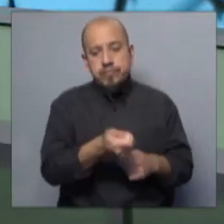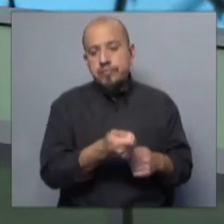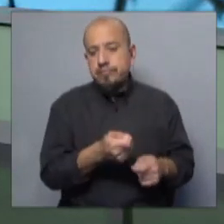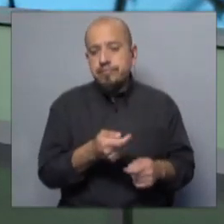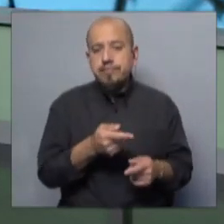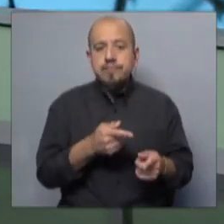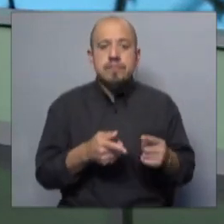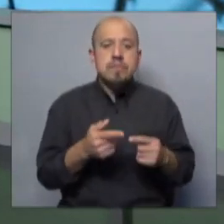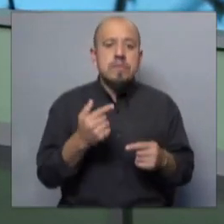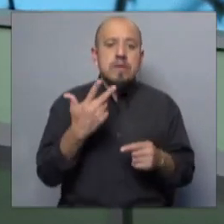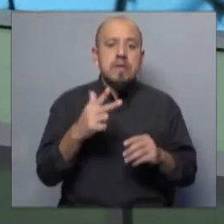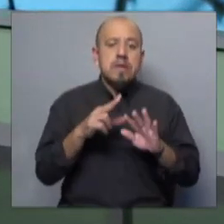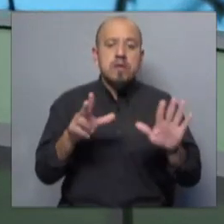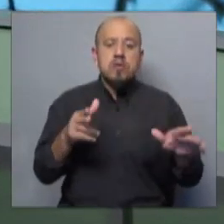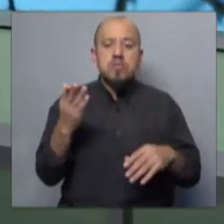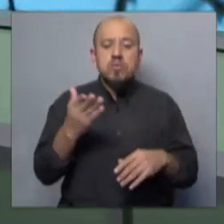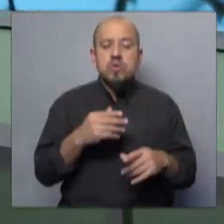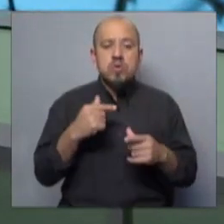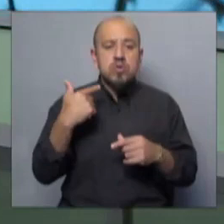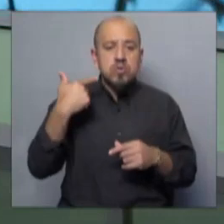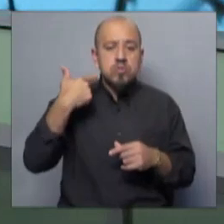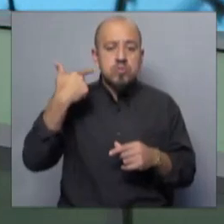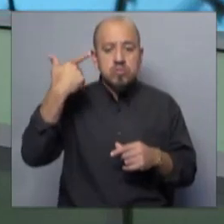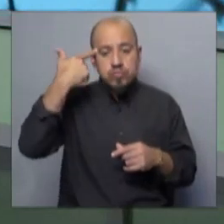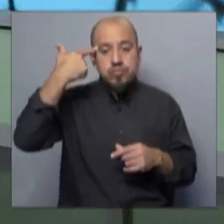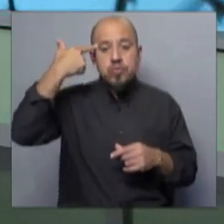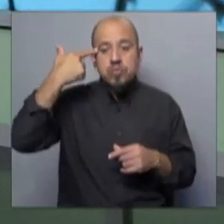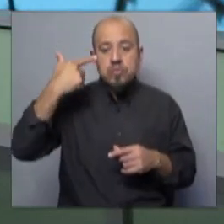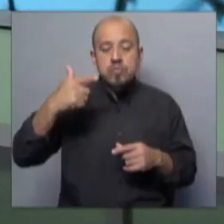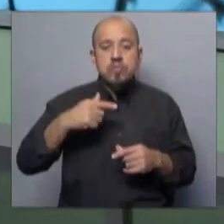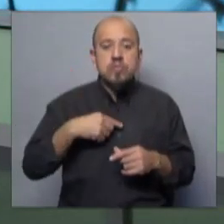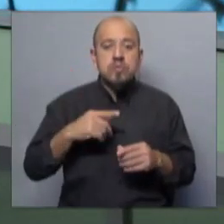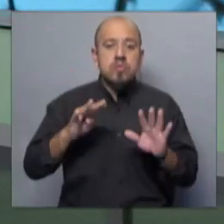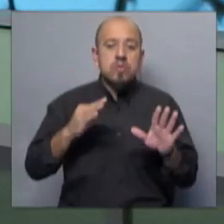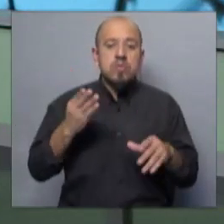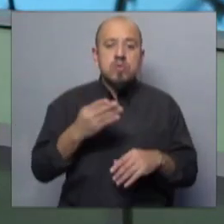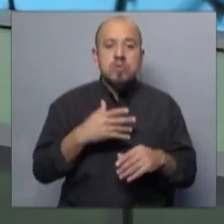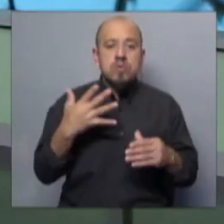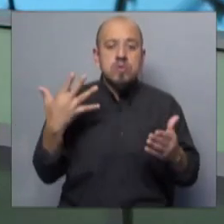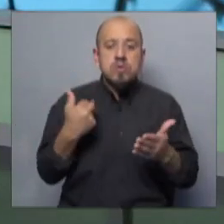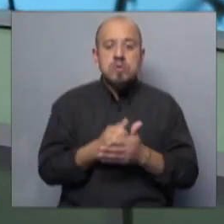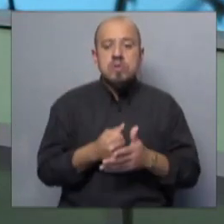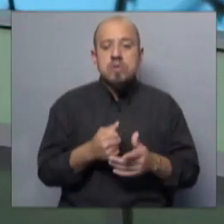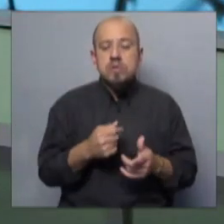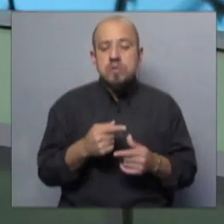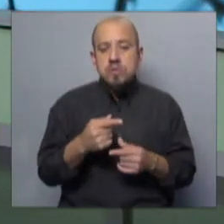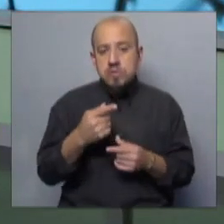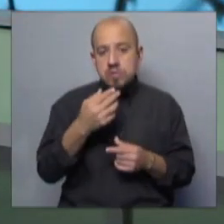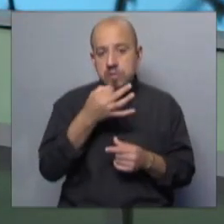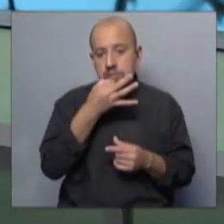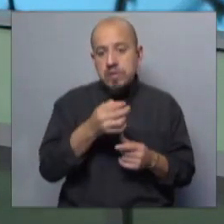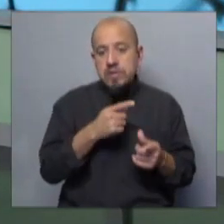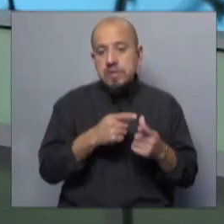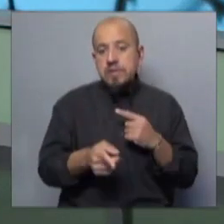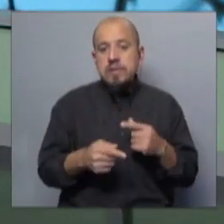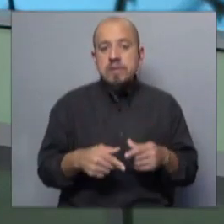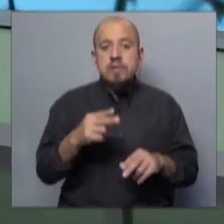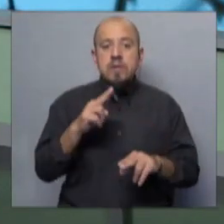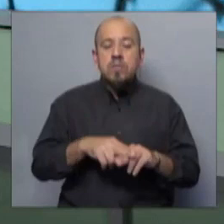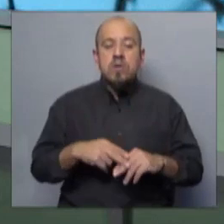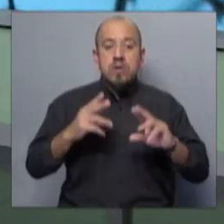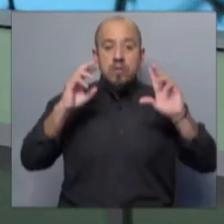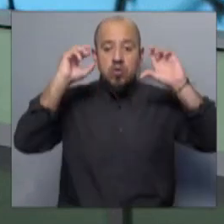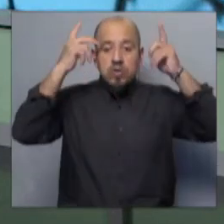38 por ciento fueron suicidios y 9 por ciento fueron accidentes vamos a escuchar el apetito hablando sobre las muertes violentas